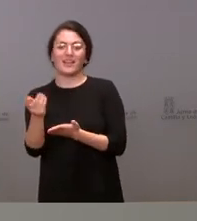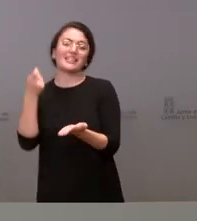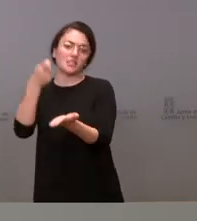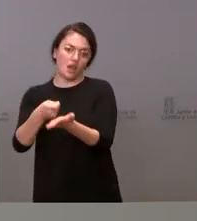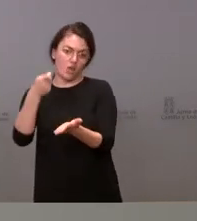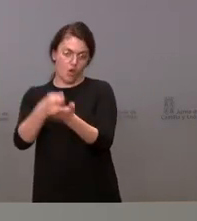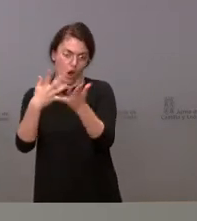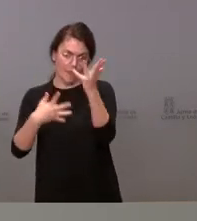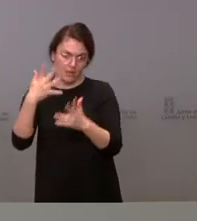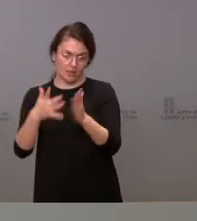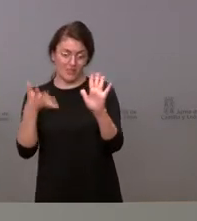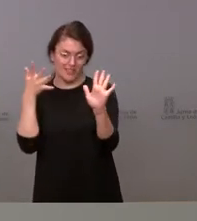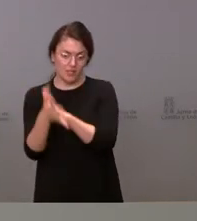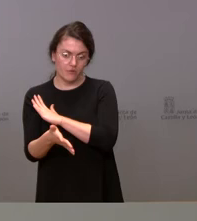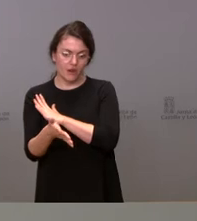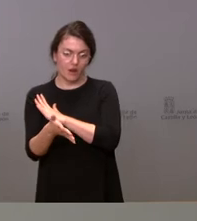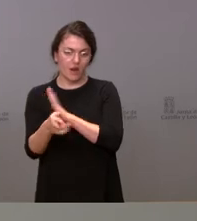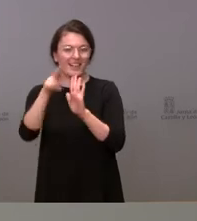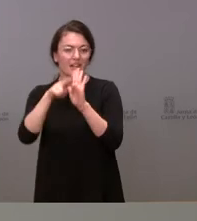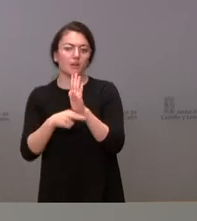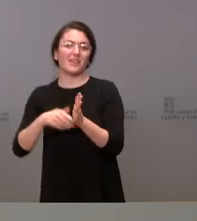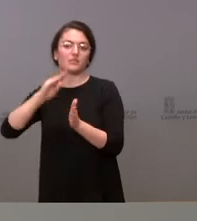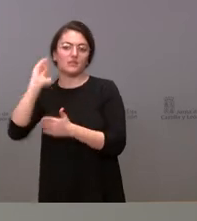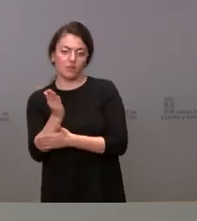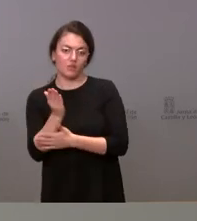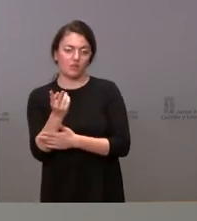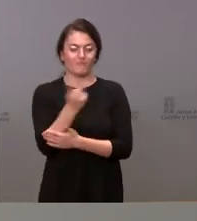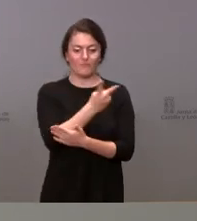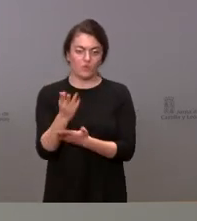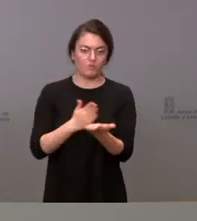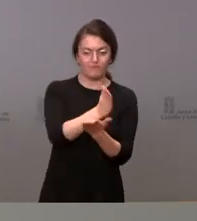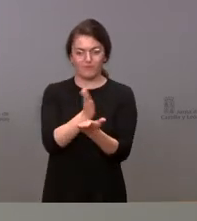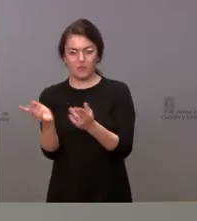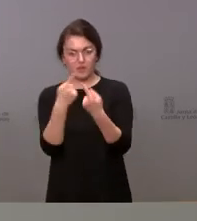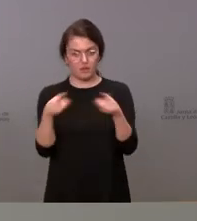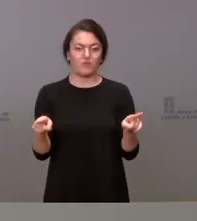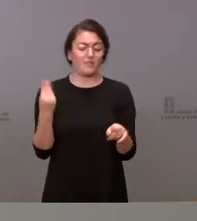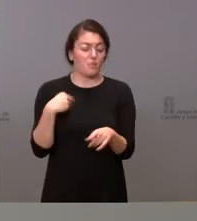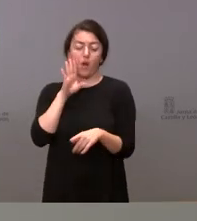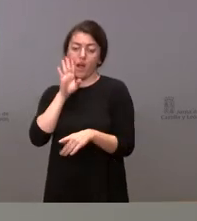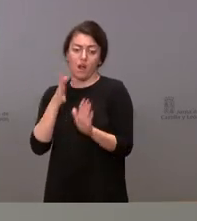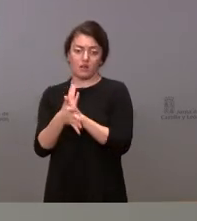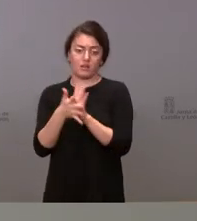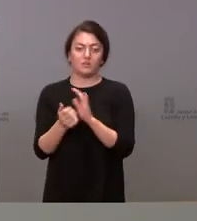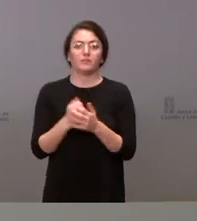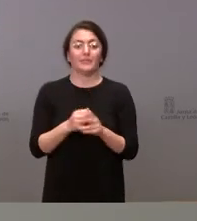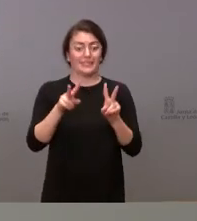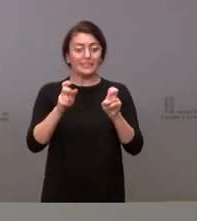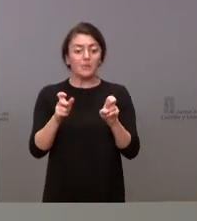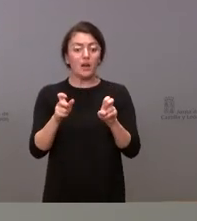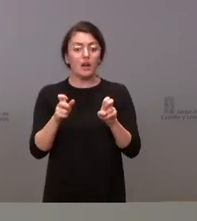régimen sancionador. Diríamos que son dos regímenes distintos que aplican a obligaciones diferentes, como decía antes. En el caso de las